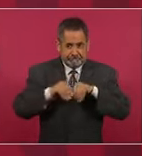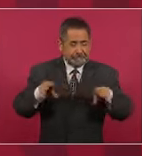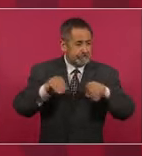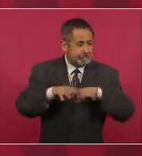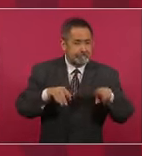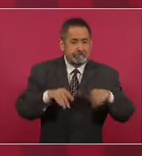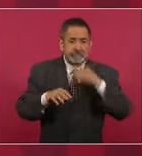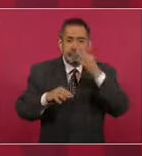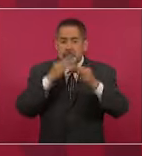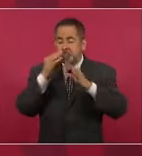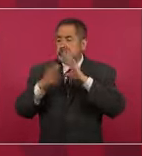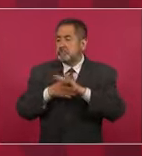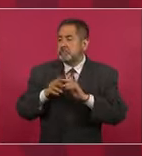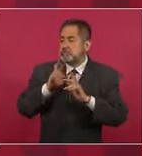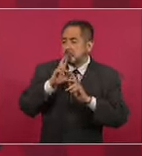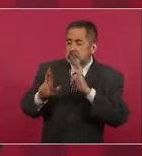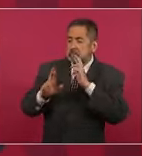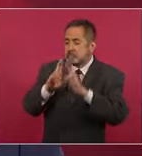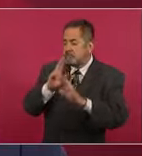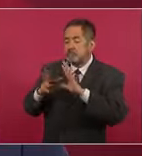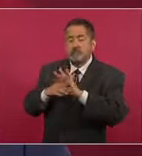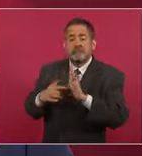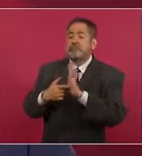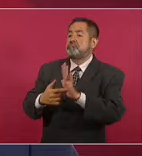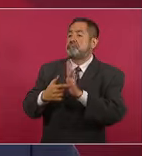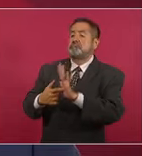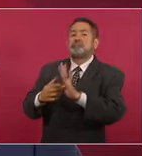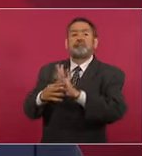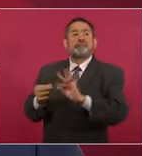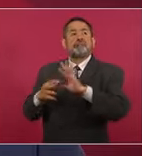a dar a conocer resultados.